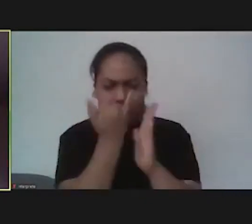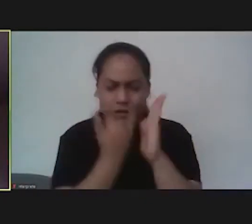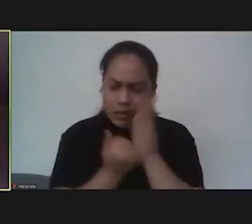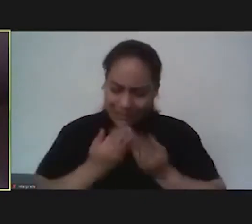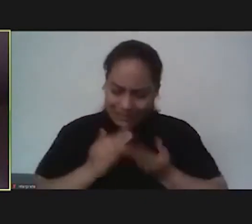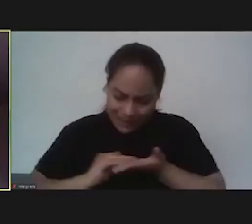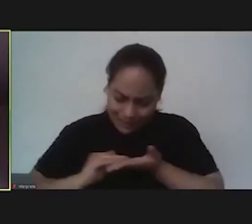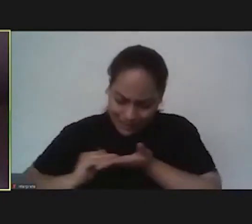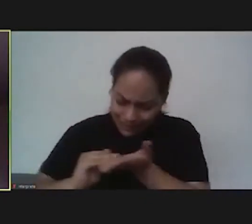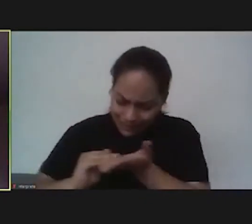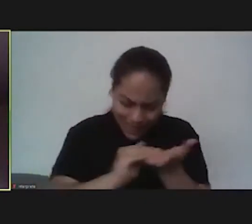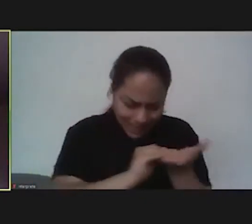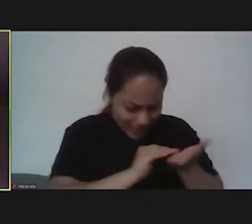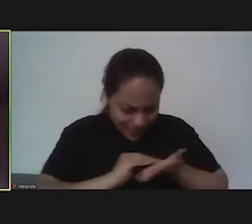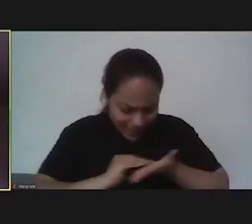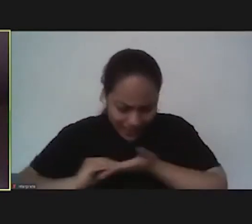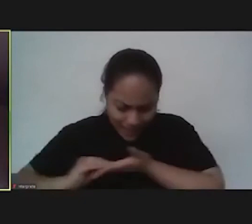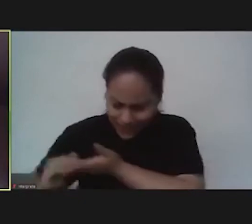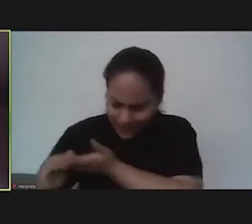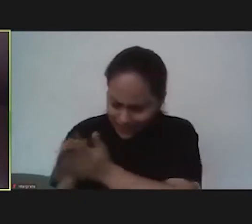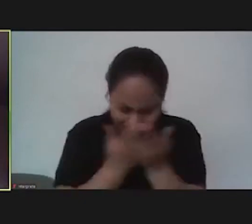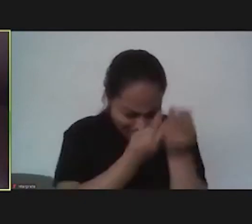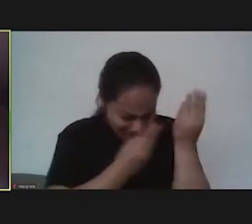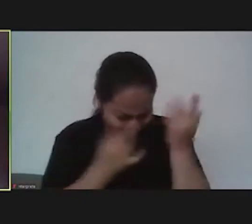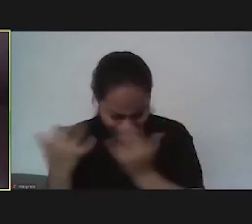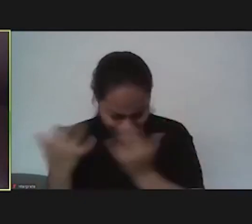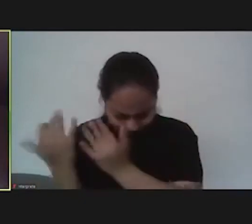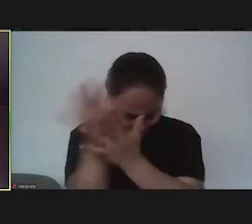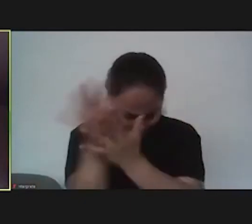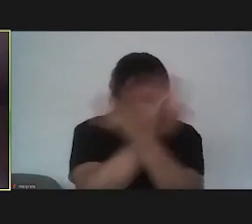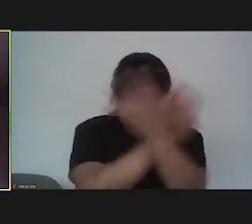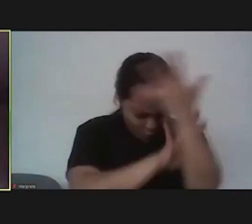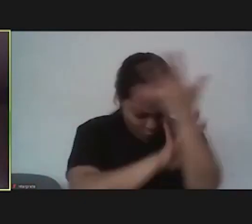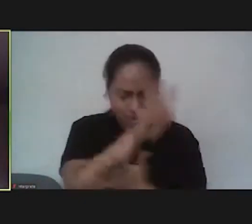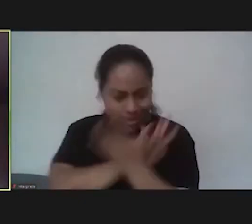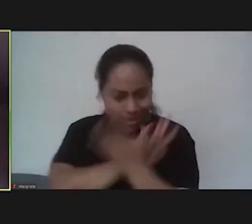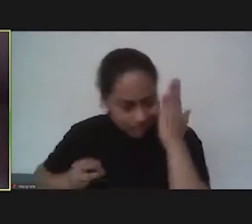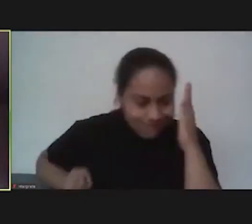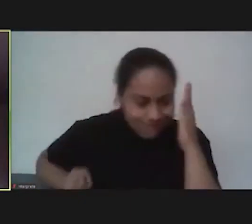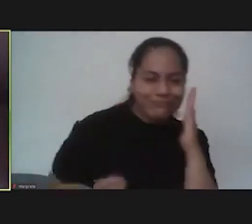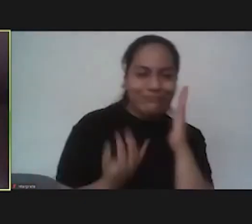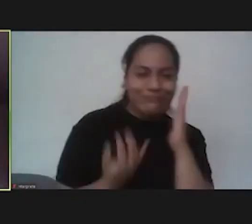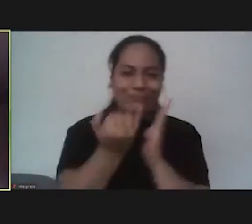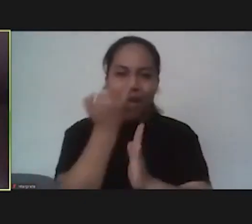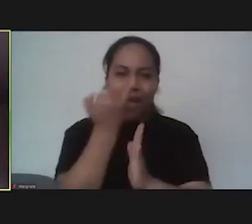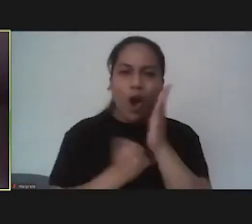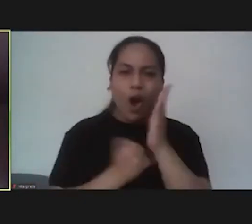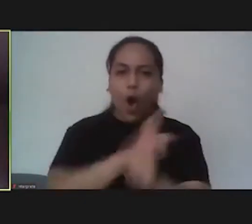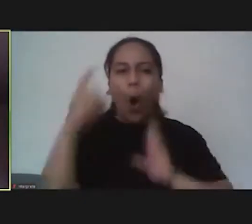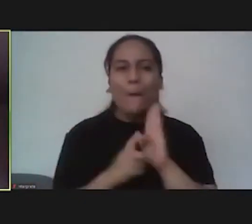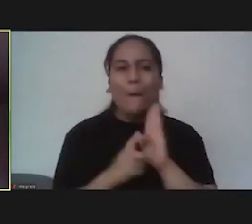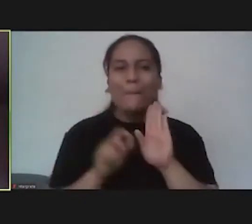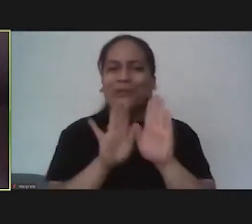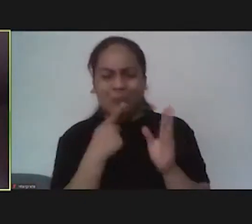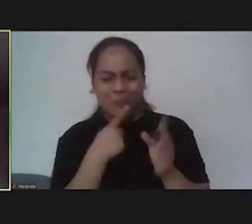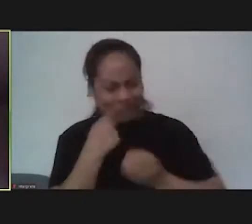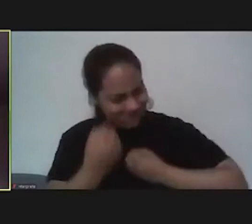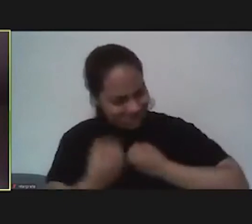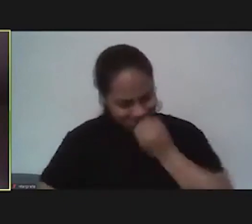estoy como ahí a través de esos universos en un estado completo de entrega